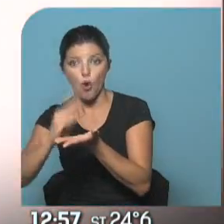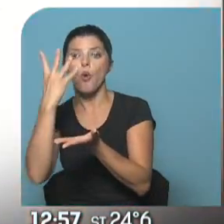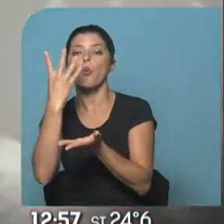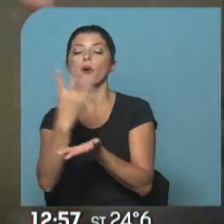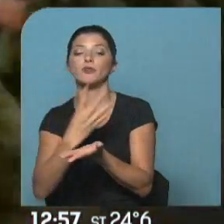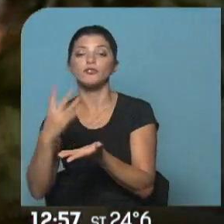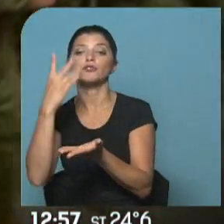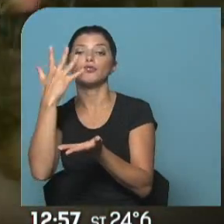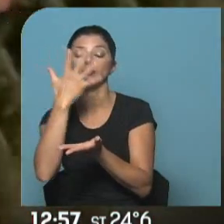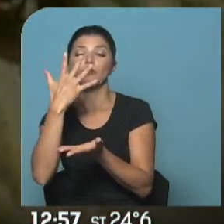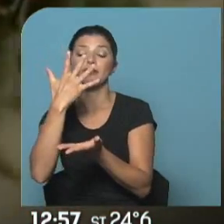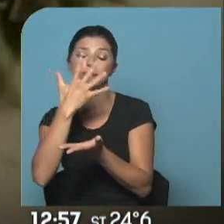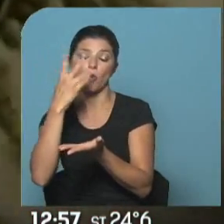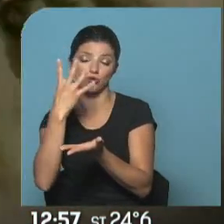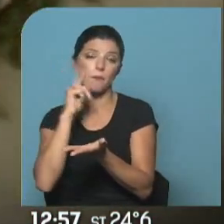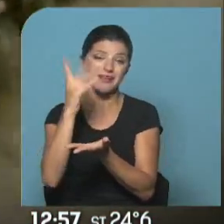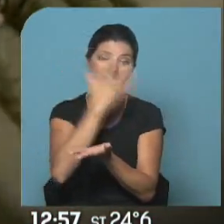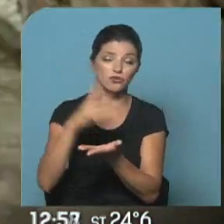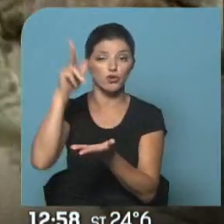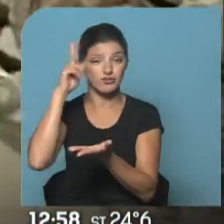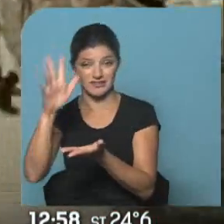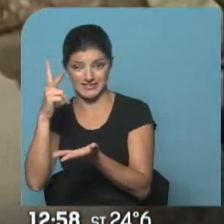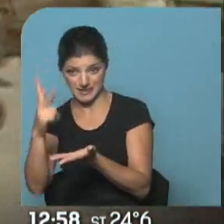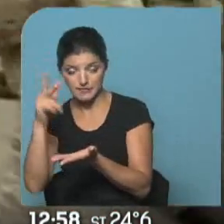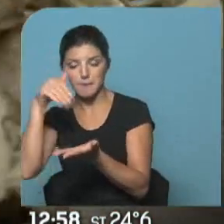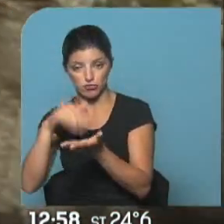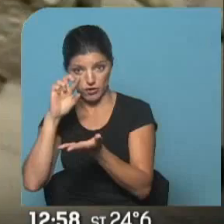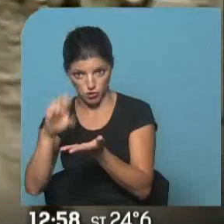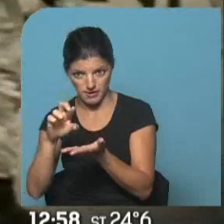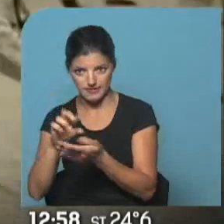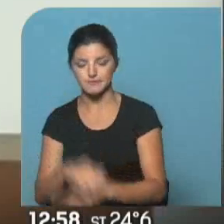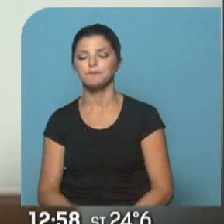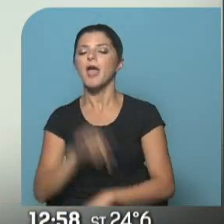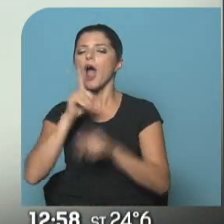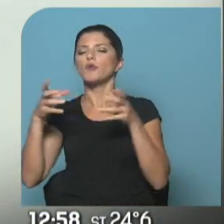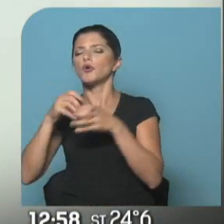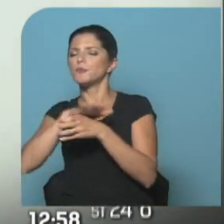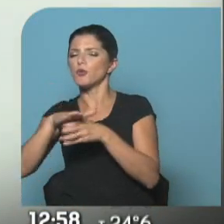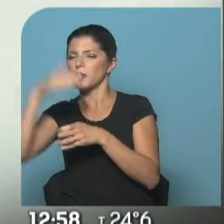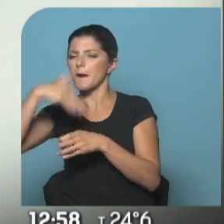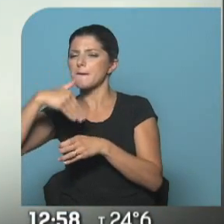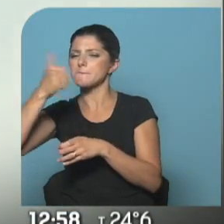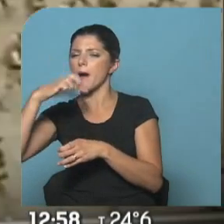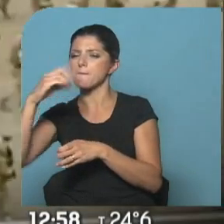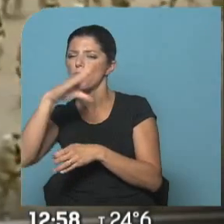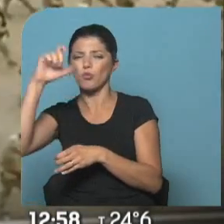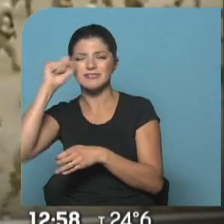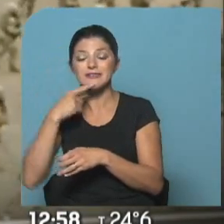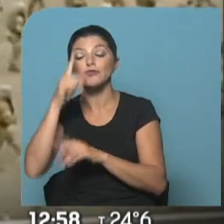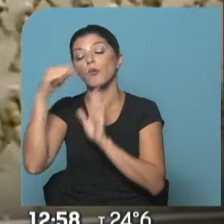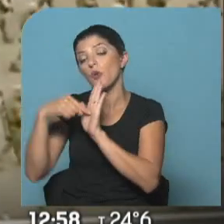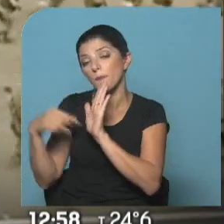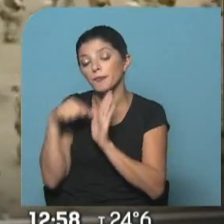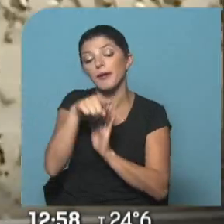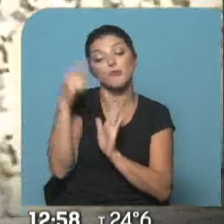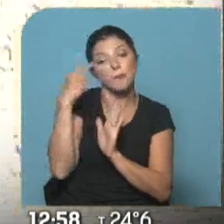dólares. La defensa territorial soberana y la represión de actos aislados de algunos grupos mapuches son algunos de los ejes que sostienen su inversión